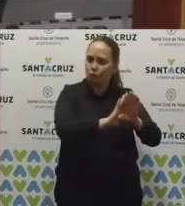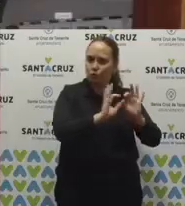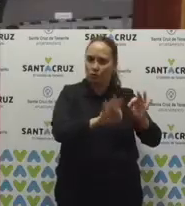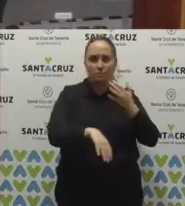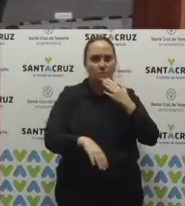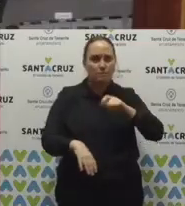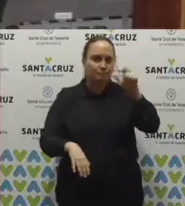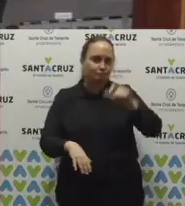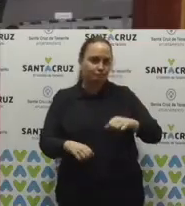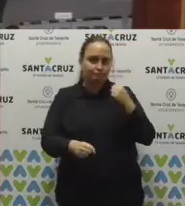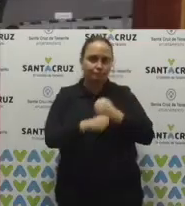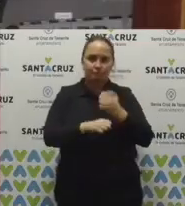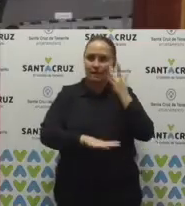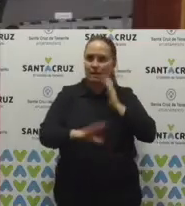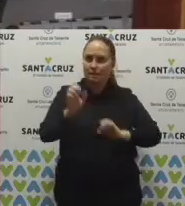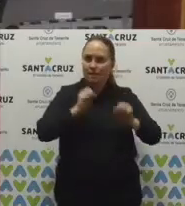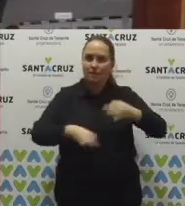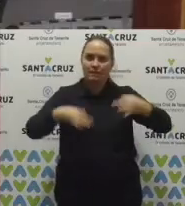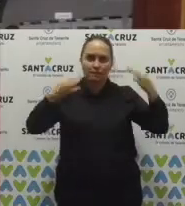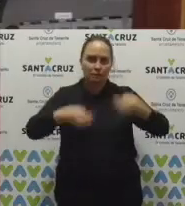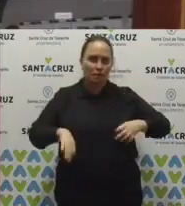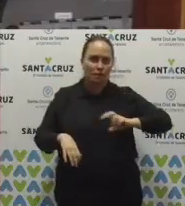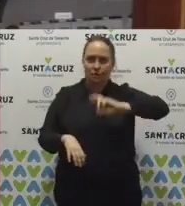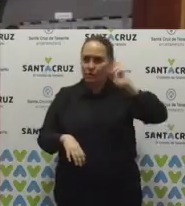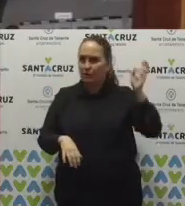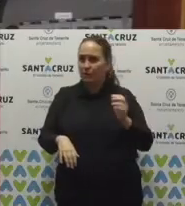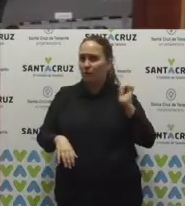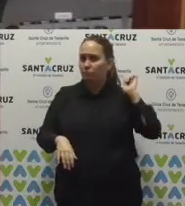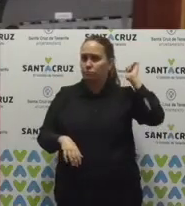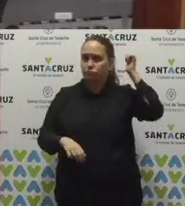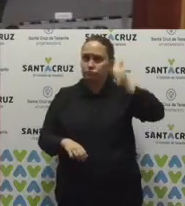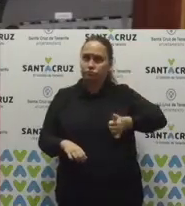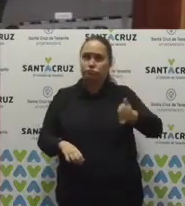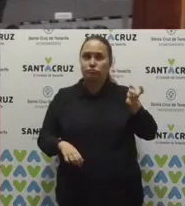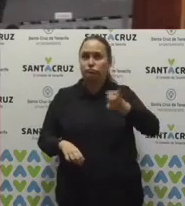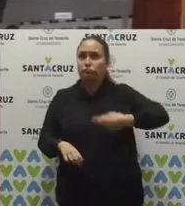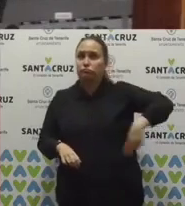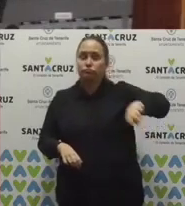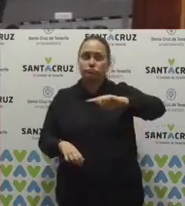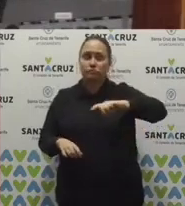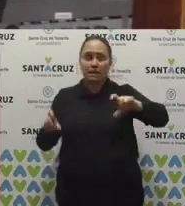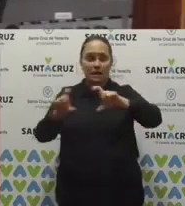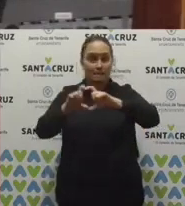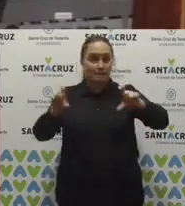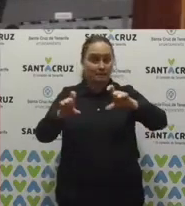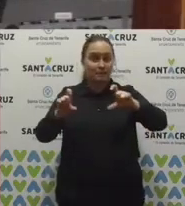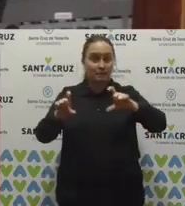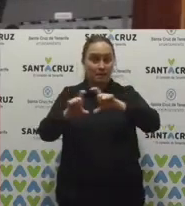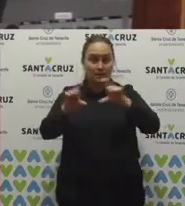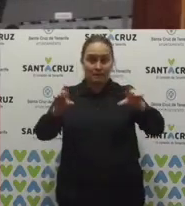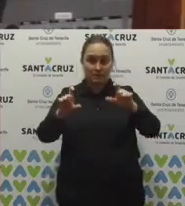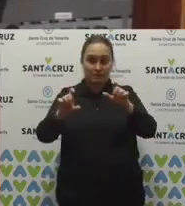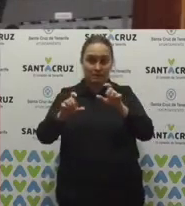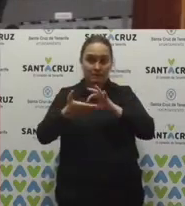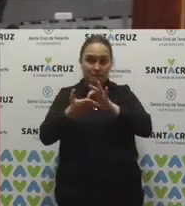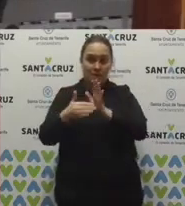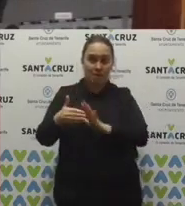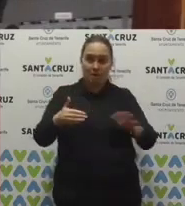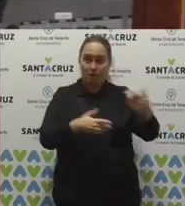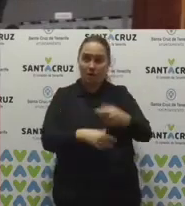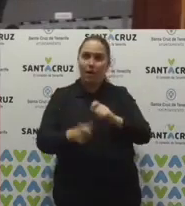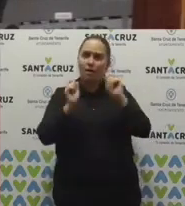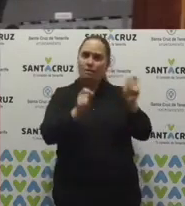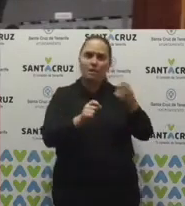limpieza seguridad etcétera del ayuntamiento ya que hace muchos años tienen la obligación las empresas adjudicatarias de